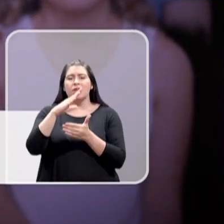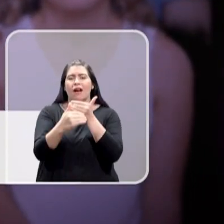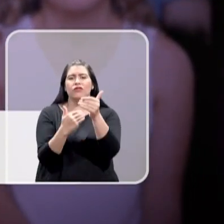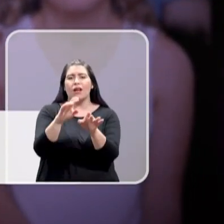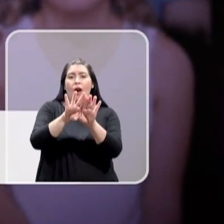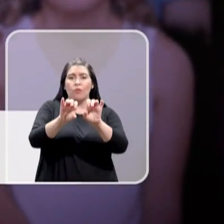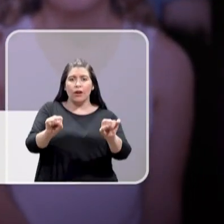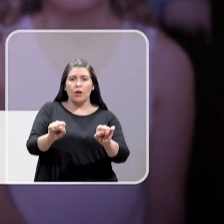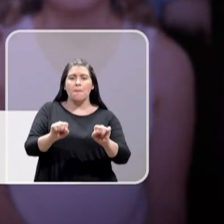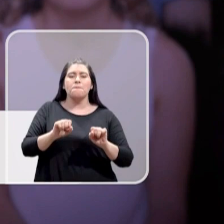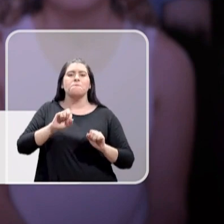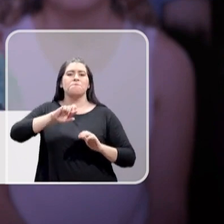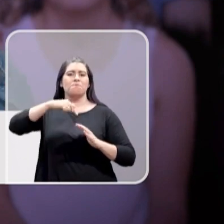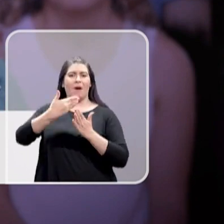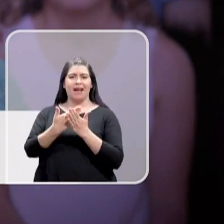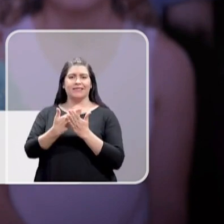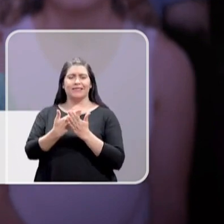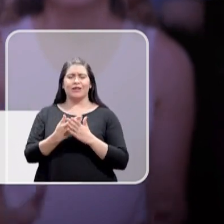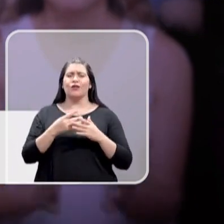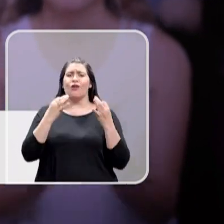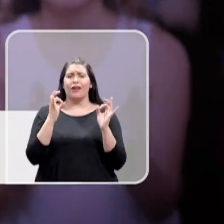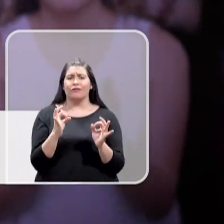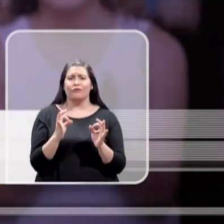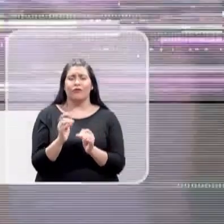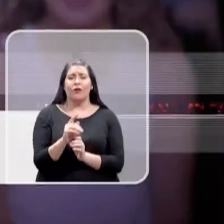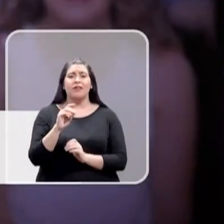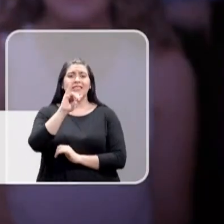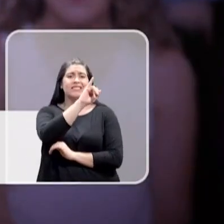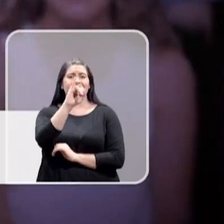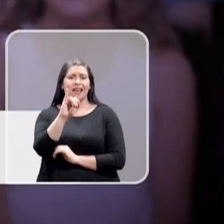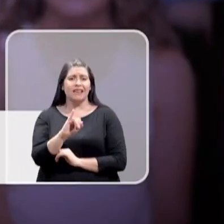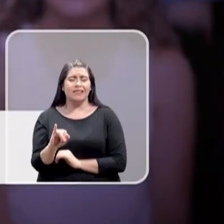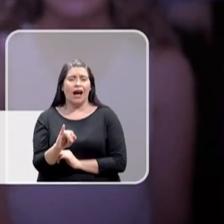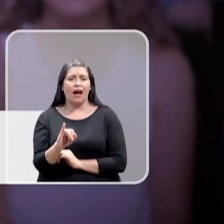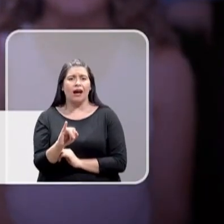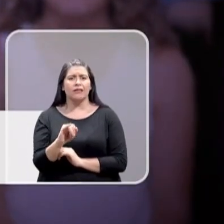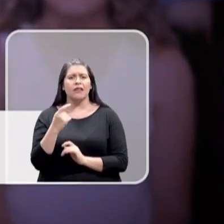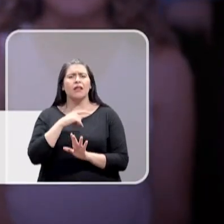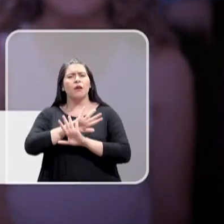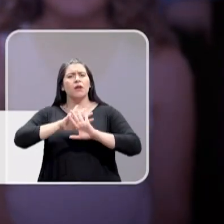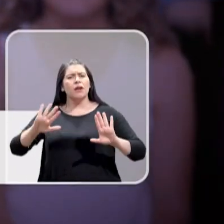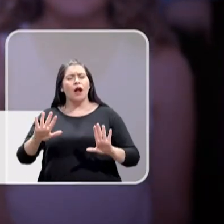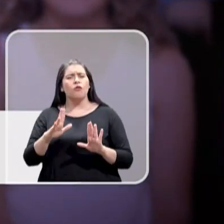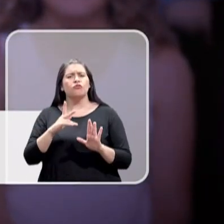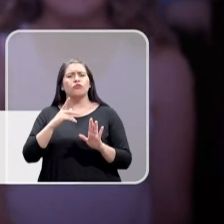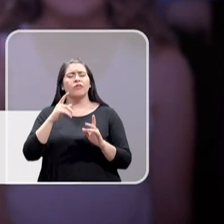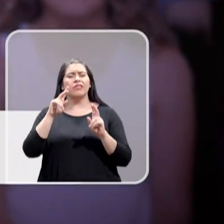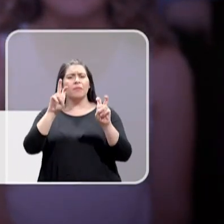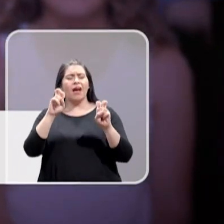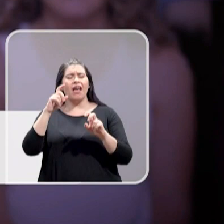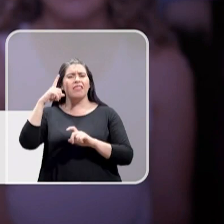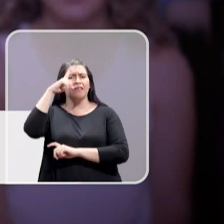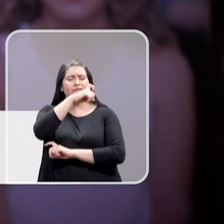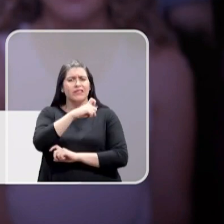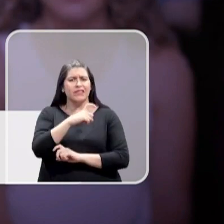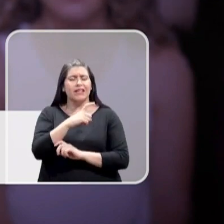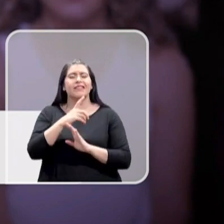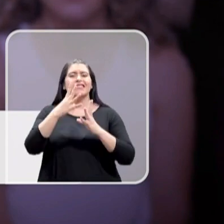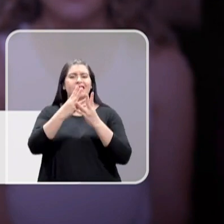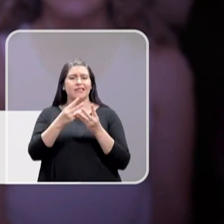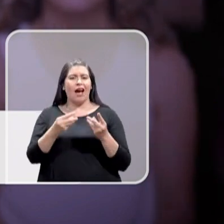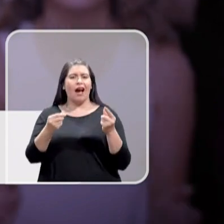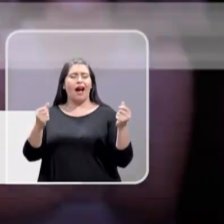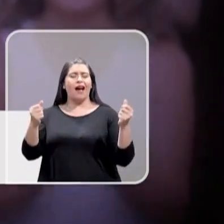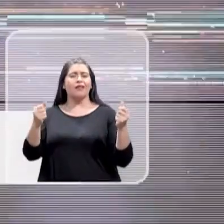en un país para avanzar en acuerdos. Paz. Correcto. Letra Z, terminar un asunto difícil o con muchos